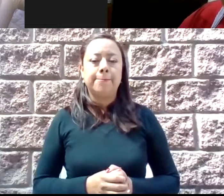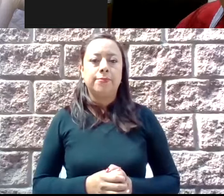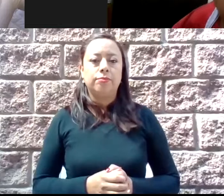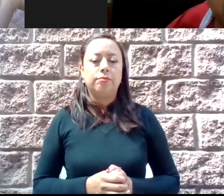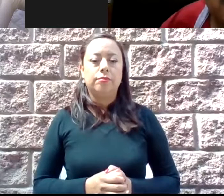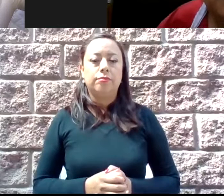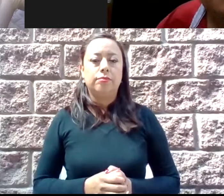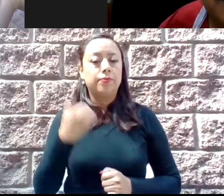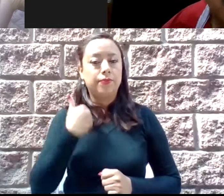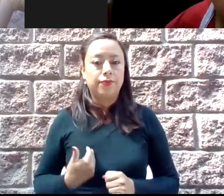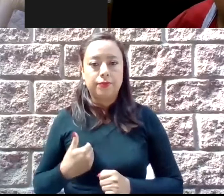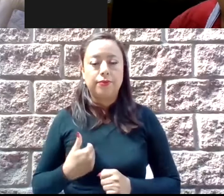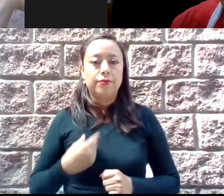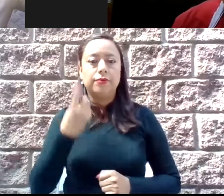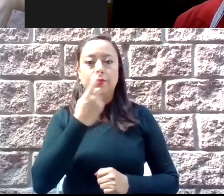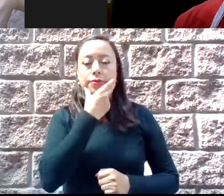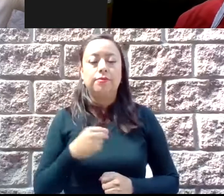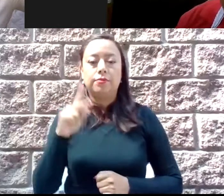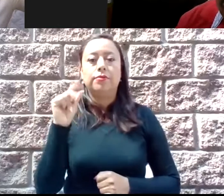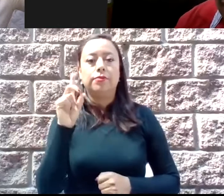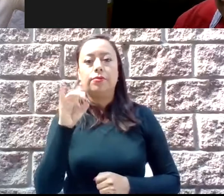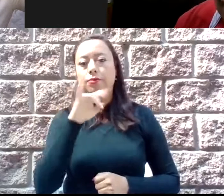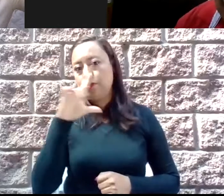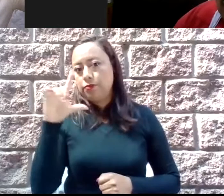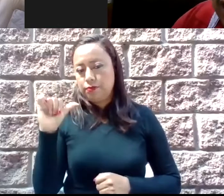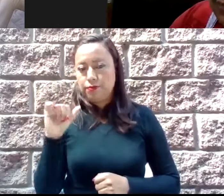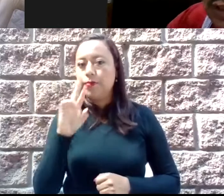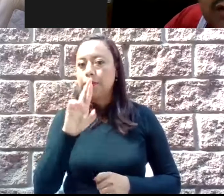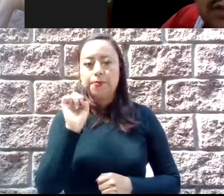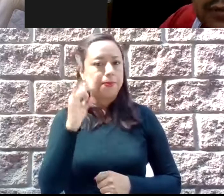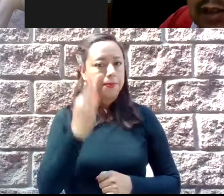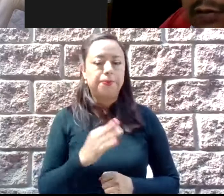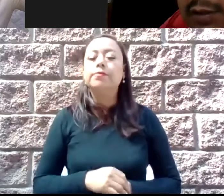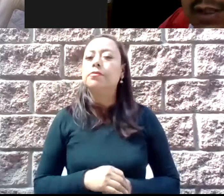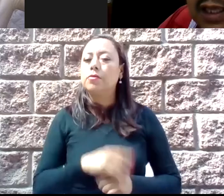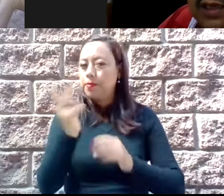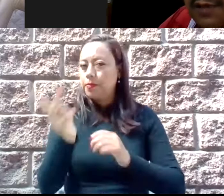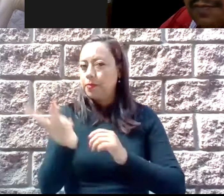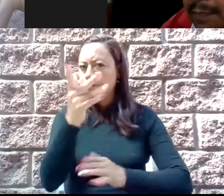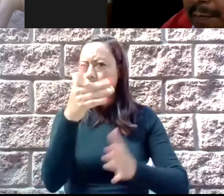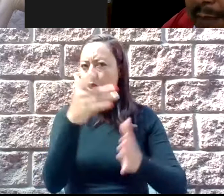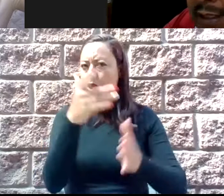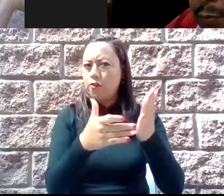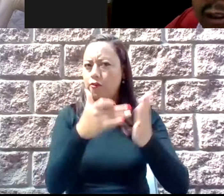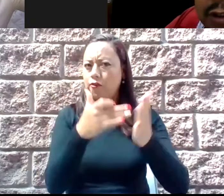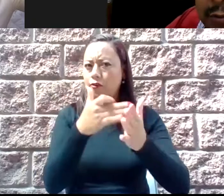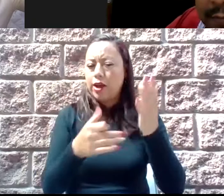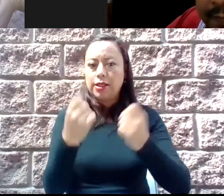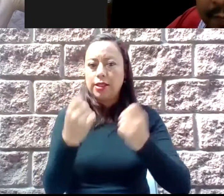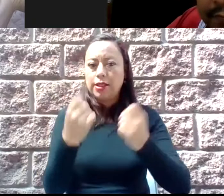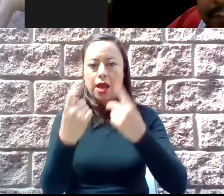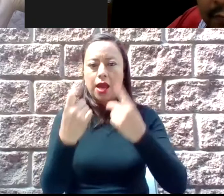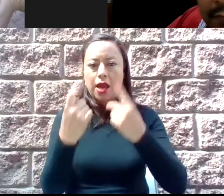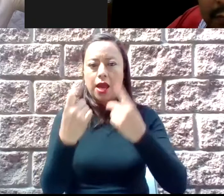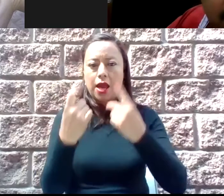El de la voz Martín Padilla, favor del dictamen. ¿Falta alguna diputado o diputado de pasar votación?